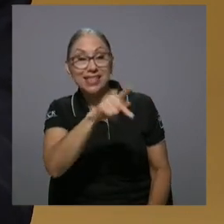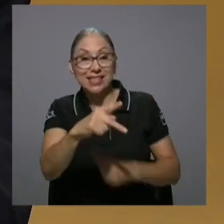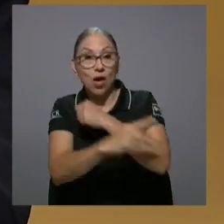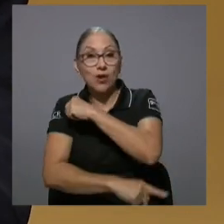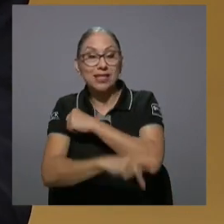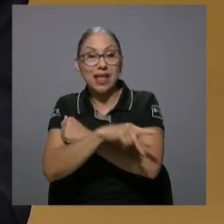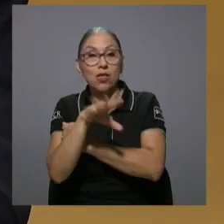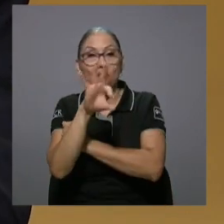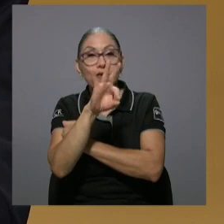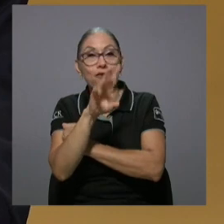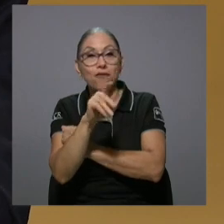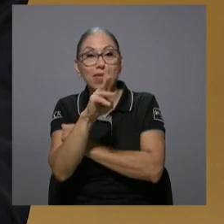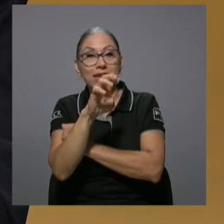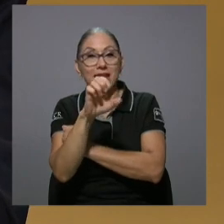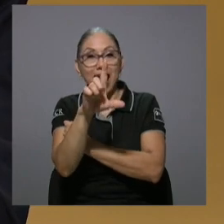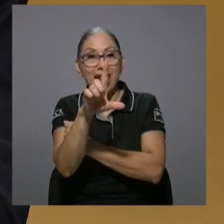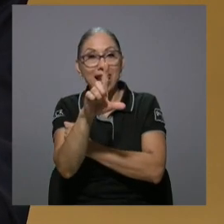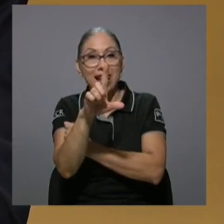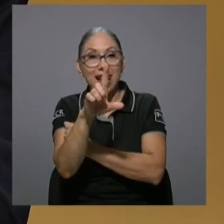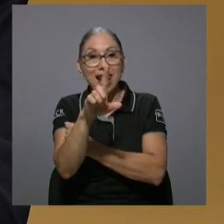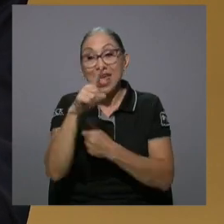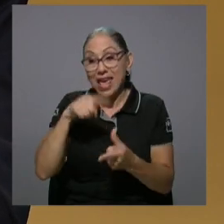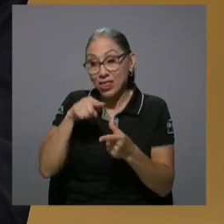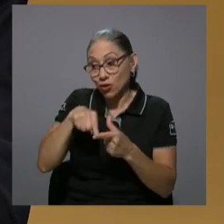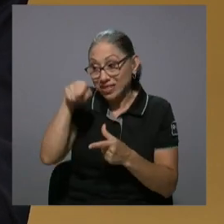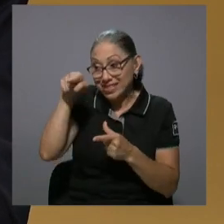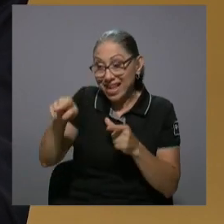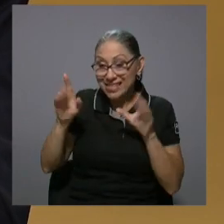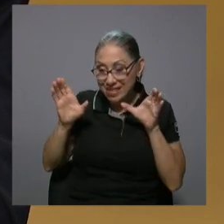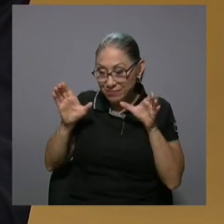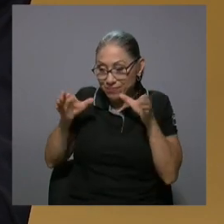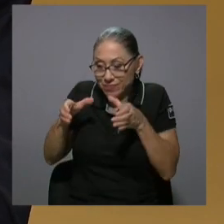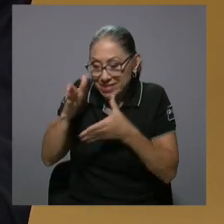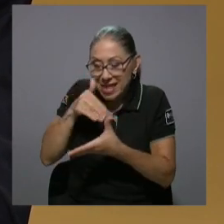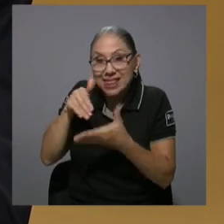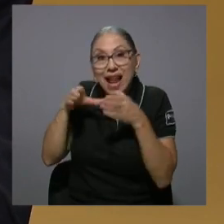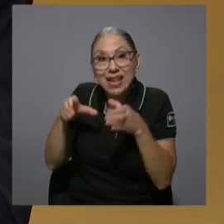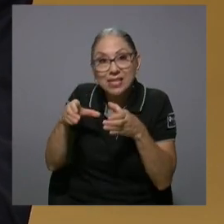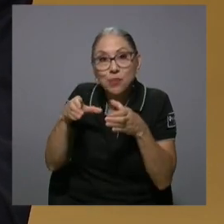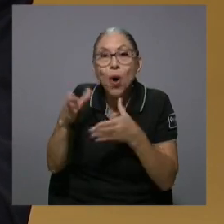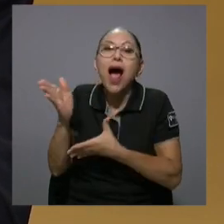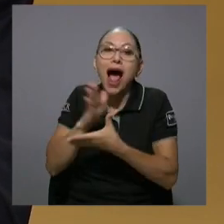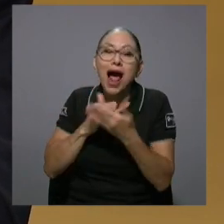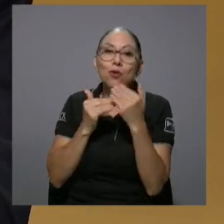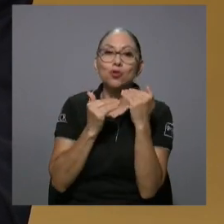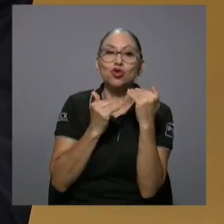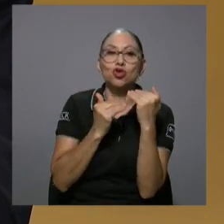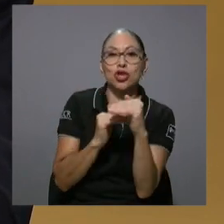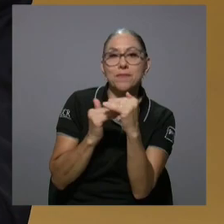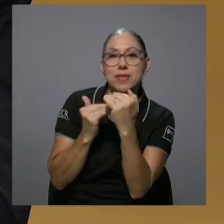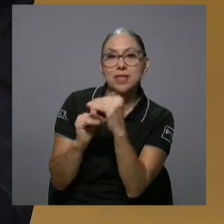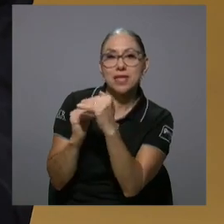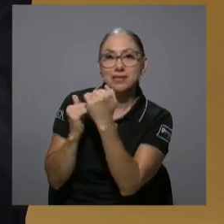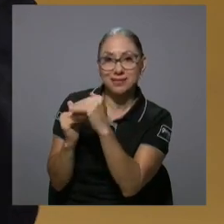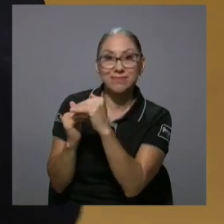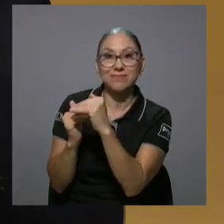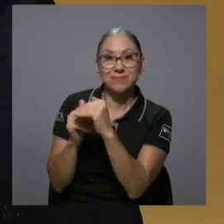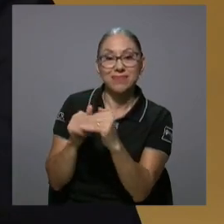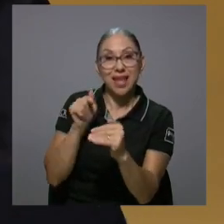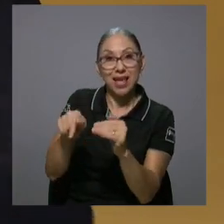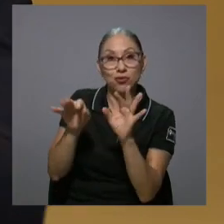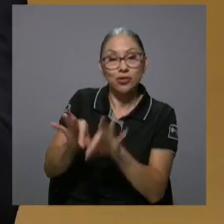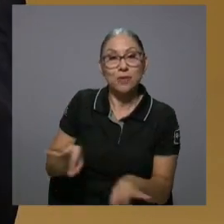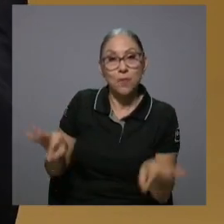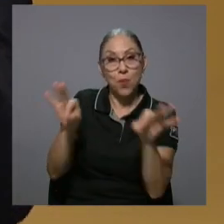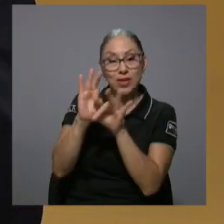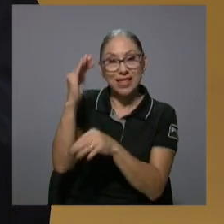tenga ciertos límites, ¿verdad? Que yo creo que eso es importante tomarlo en cuenta, pero sí, o sea, de